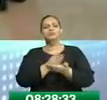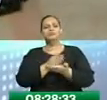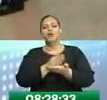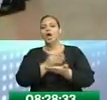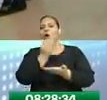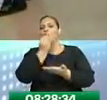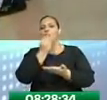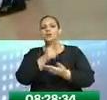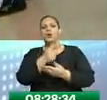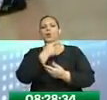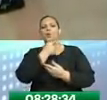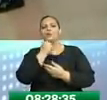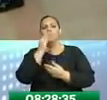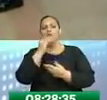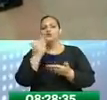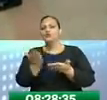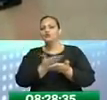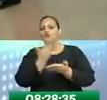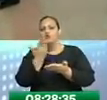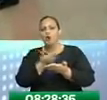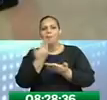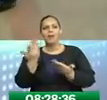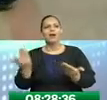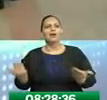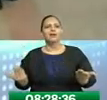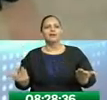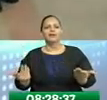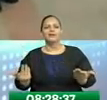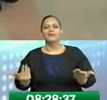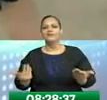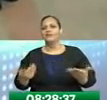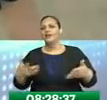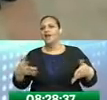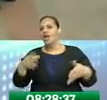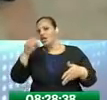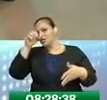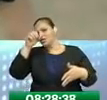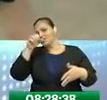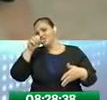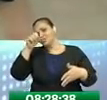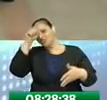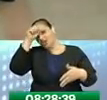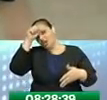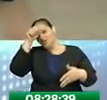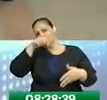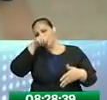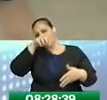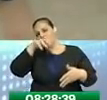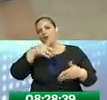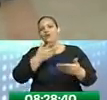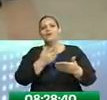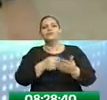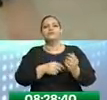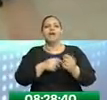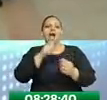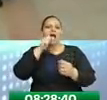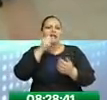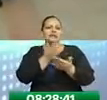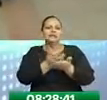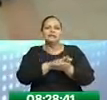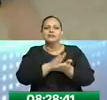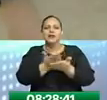el productor un calito de torreja, un arrocito con chancho o una carne apanada, un